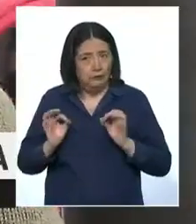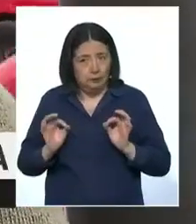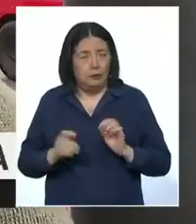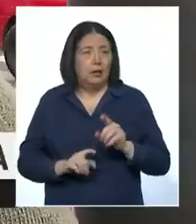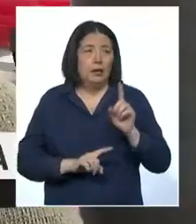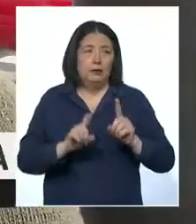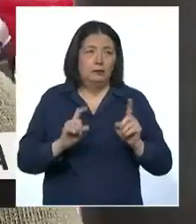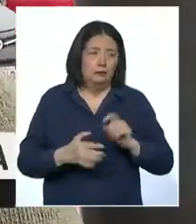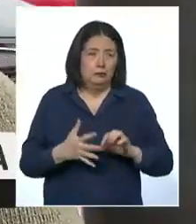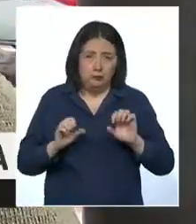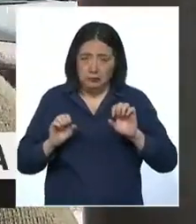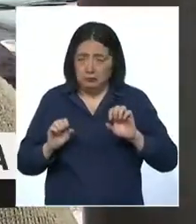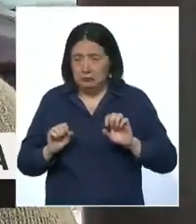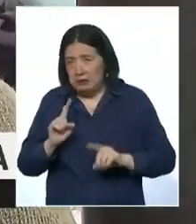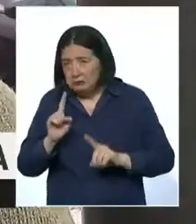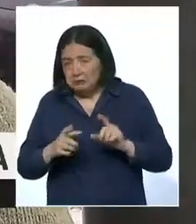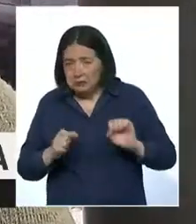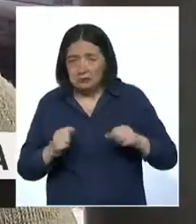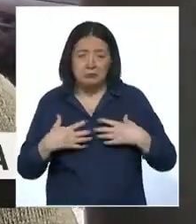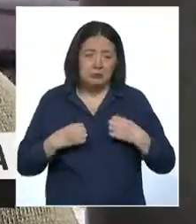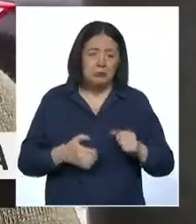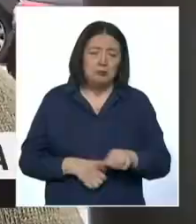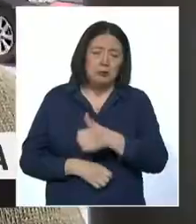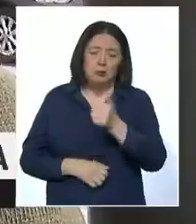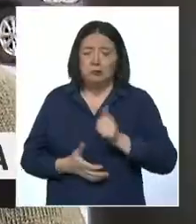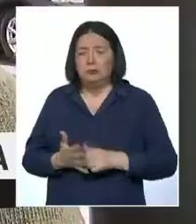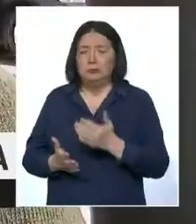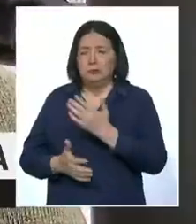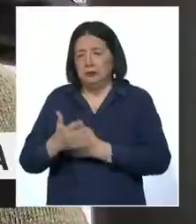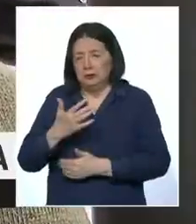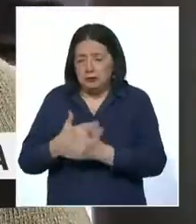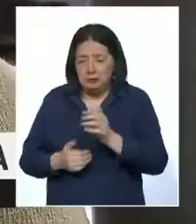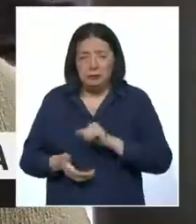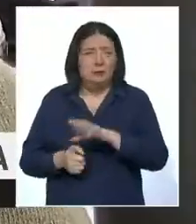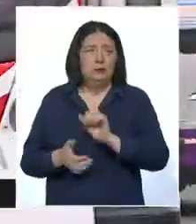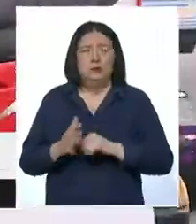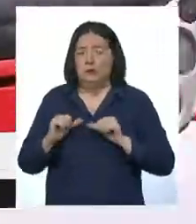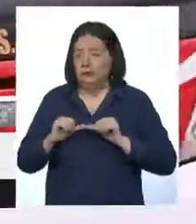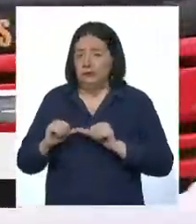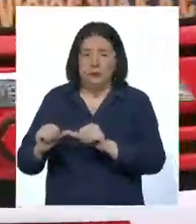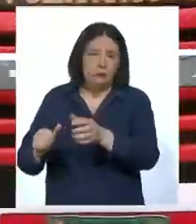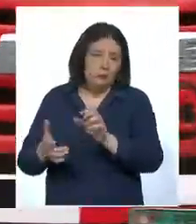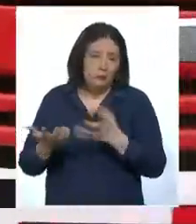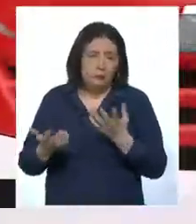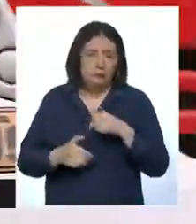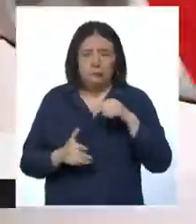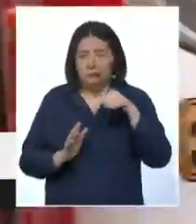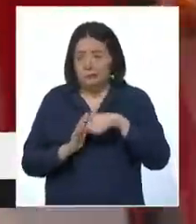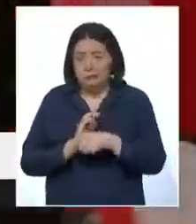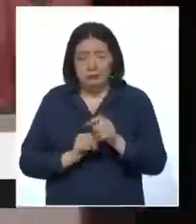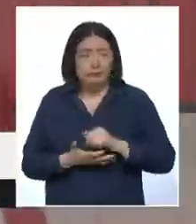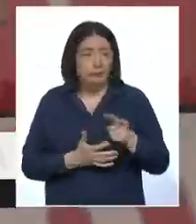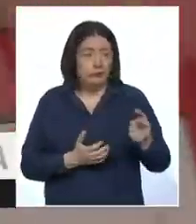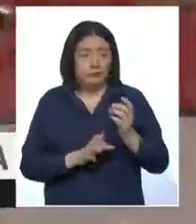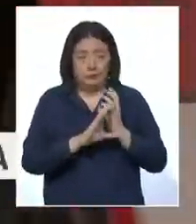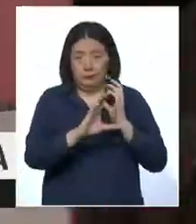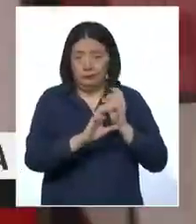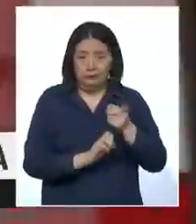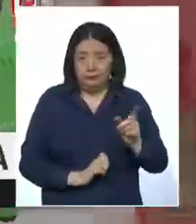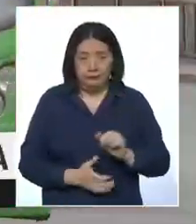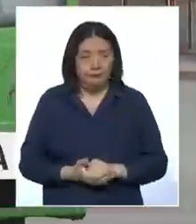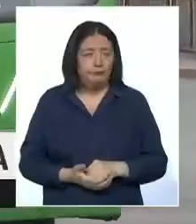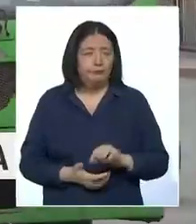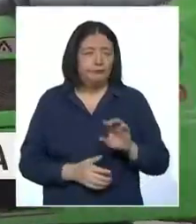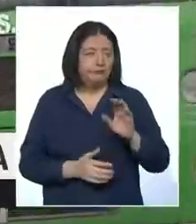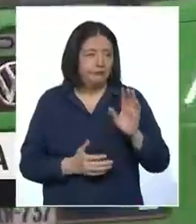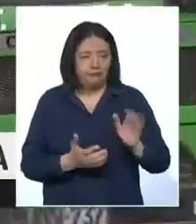Algunos se recuperan totalmente, pero muchos quedan con una discapacidad severa o una discapacidad permanente. En cuanto a los vehículos de transporte público,